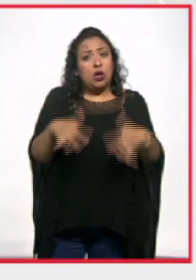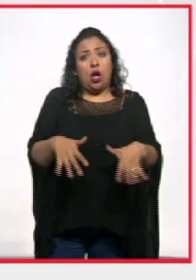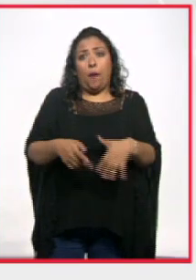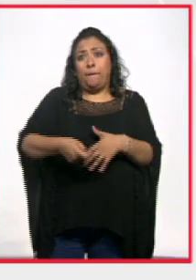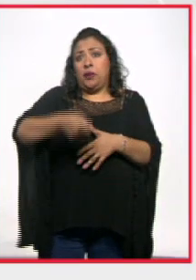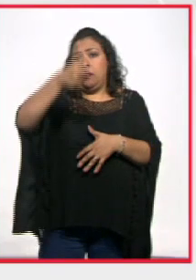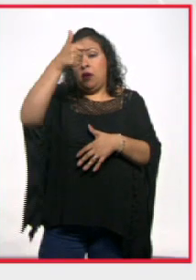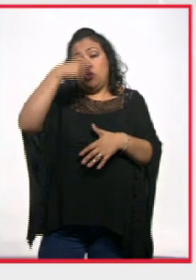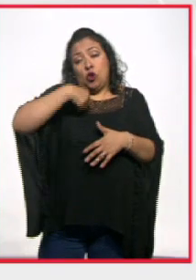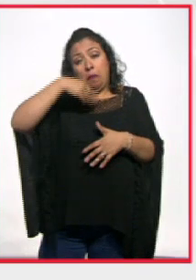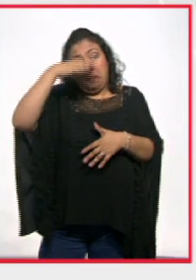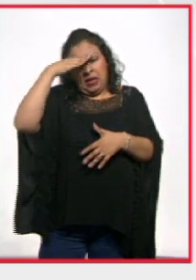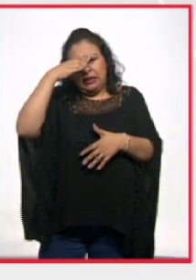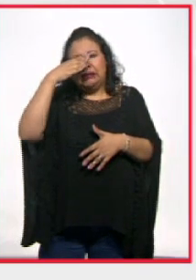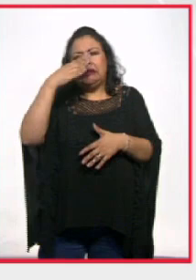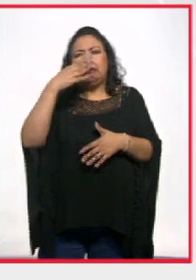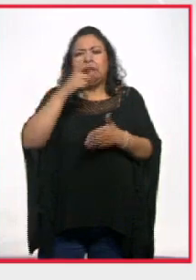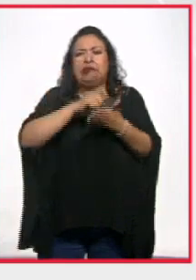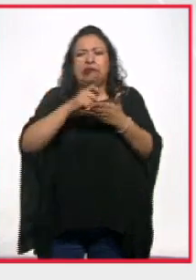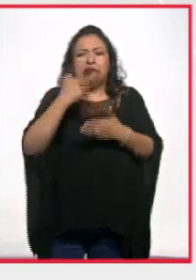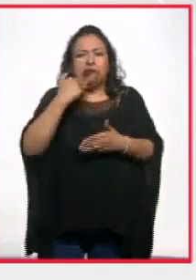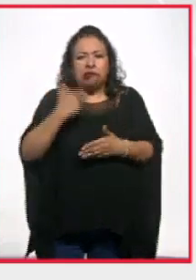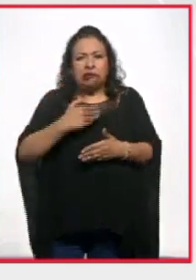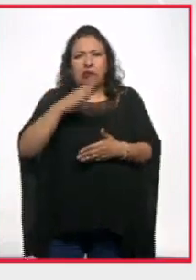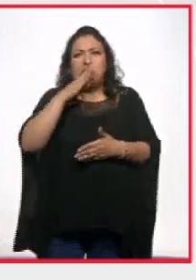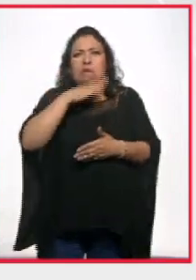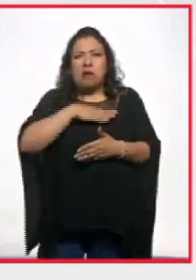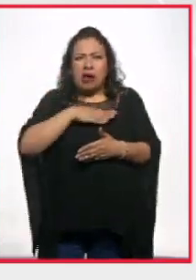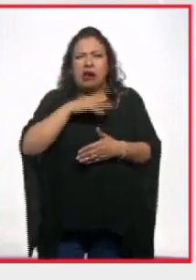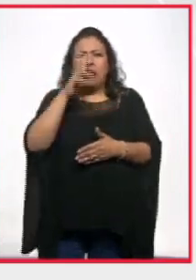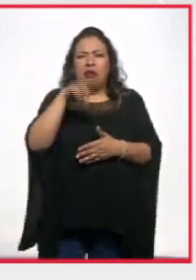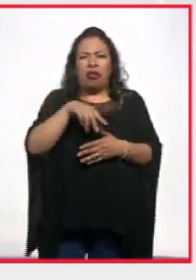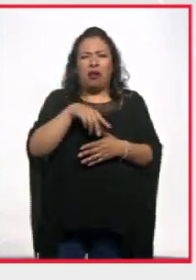creo. Se escribe mal, con una